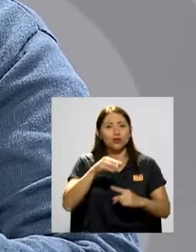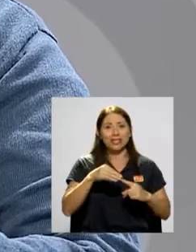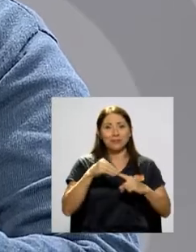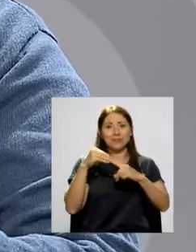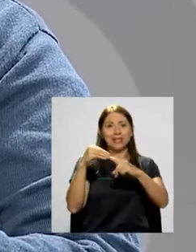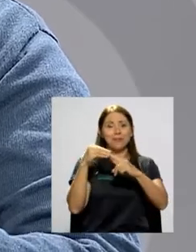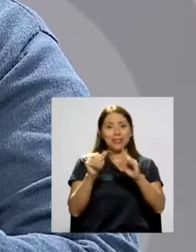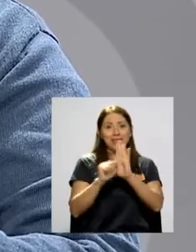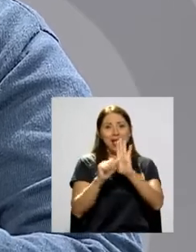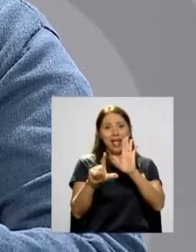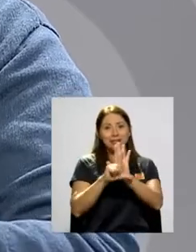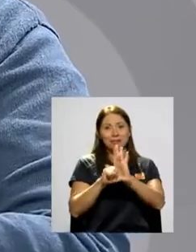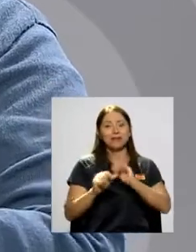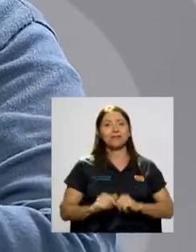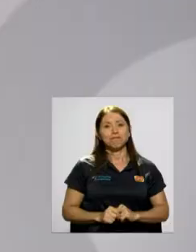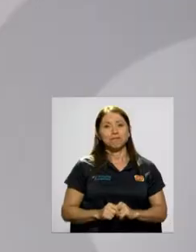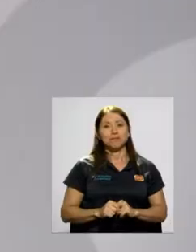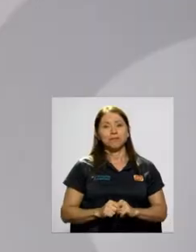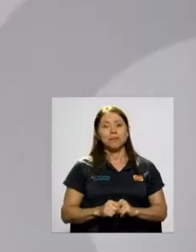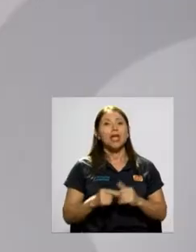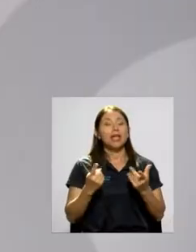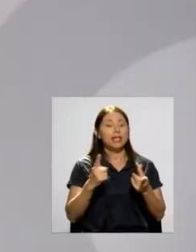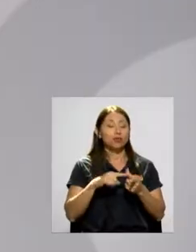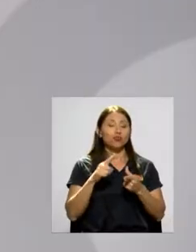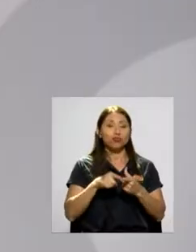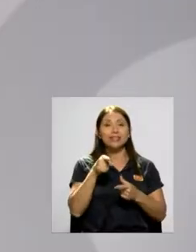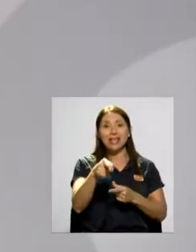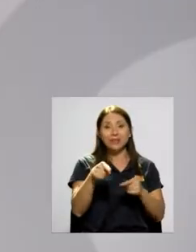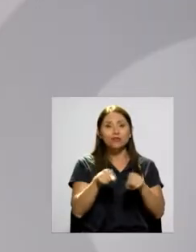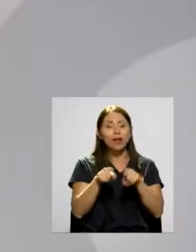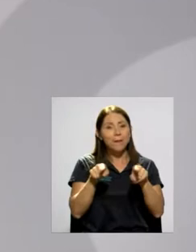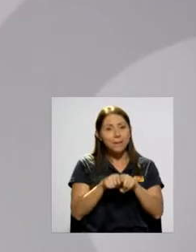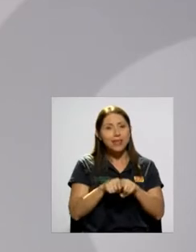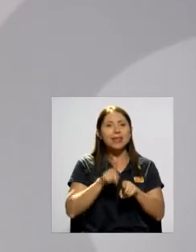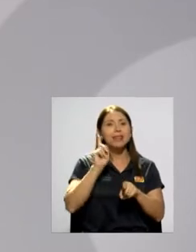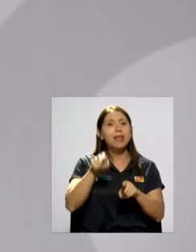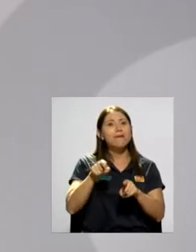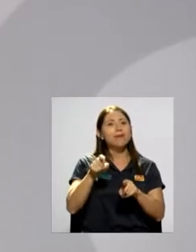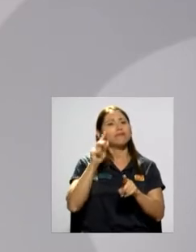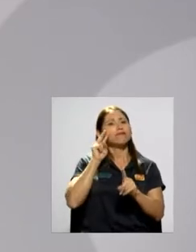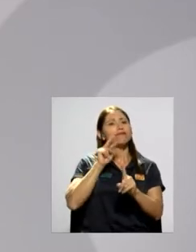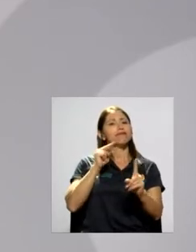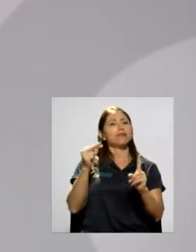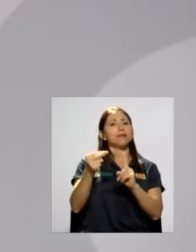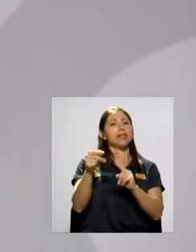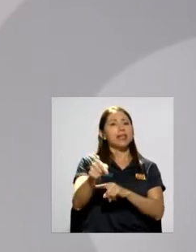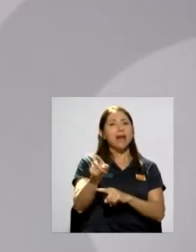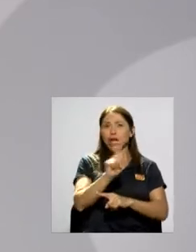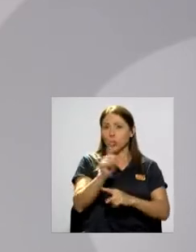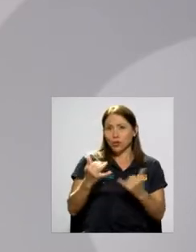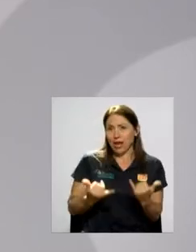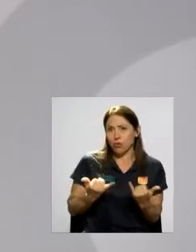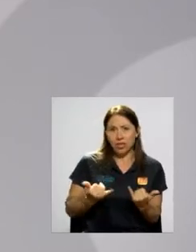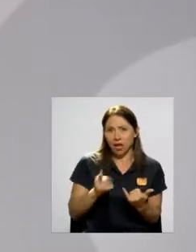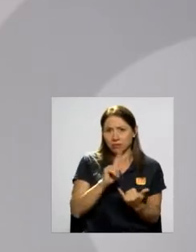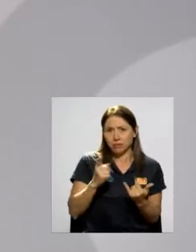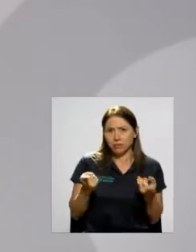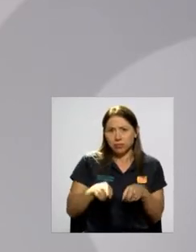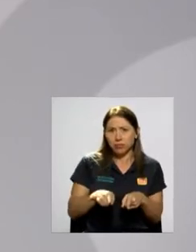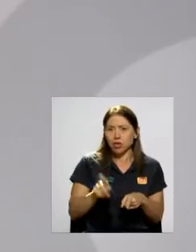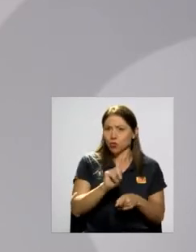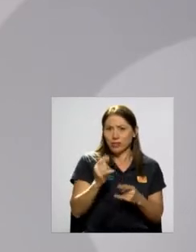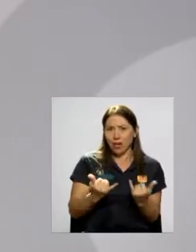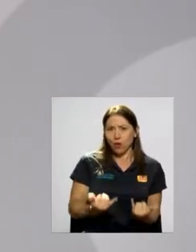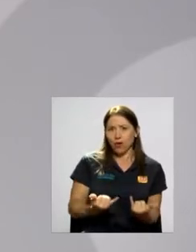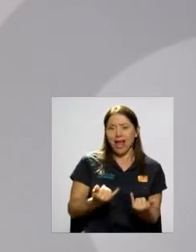escenario legislativo. Entonces, me parece que eso también hay que ponerlo en perspectiva, ¿no? Que no es de esta elección, no es de ahora, sino que también